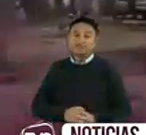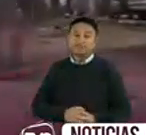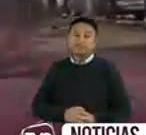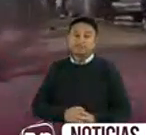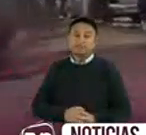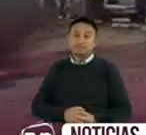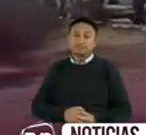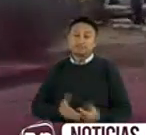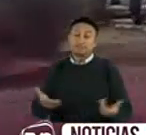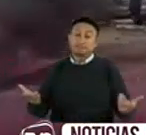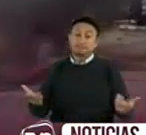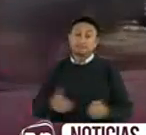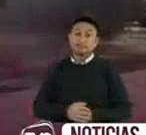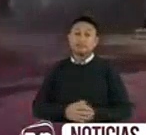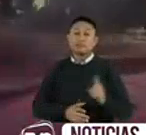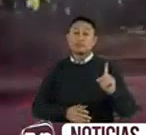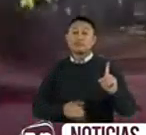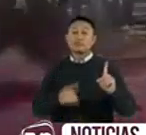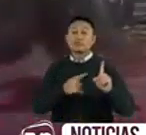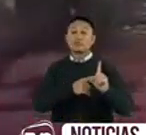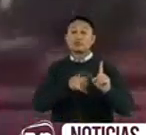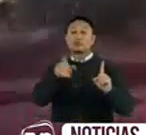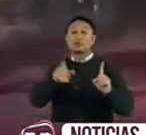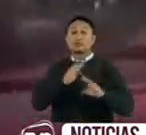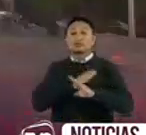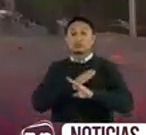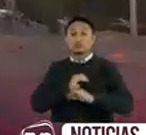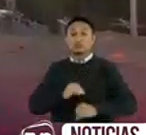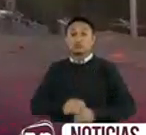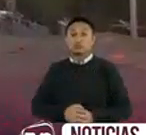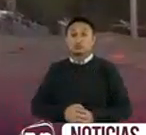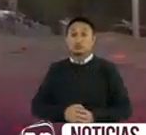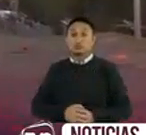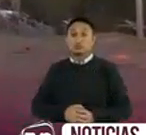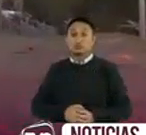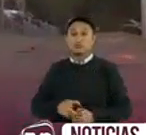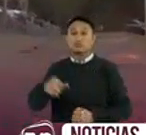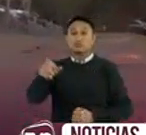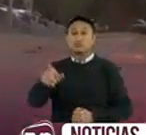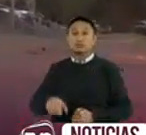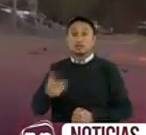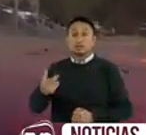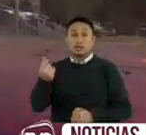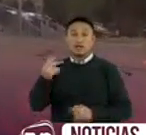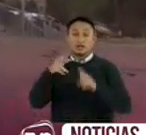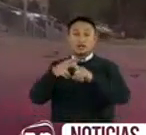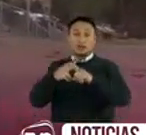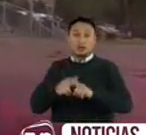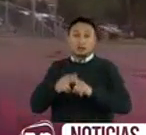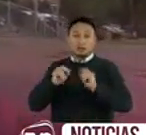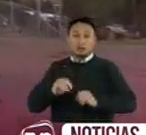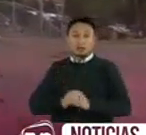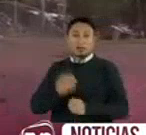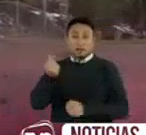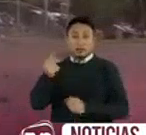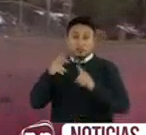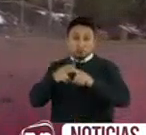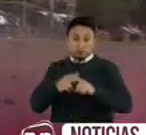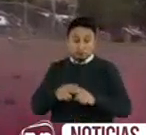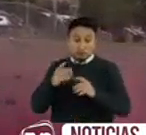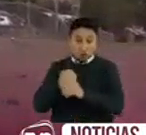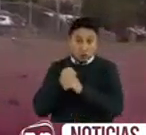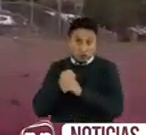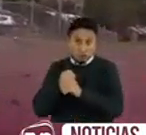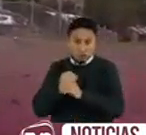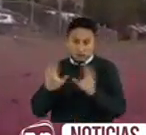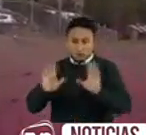señor, apareció un ciudadano en defensa del acusado. El chamo lo que es prestamista. Él es prestamista porque el prestamista no obliga a